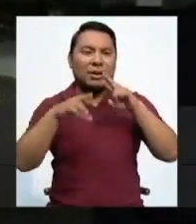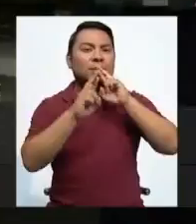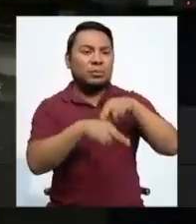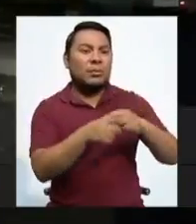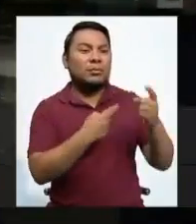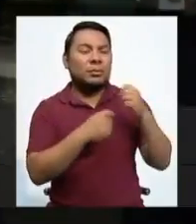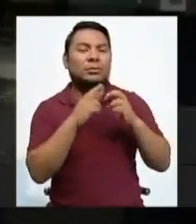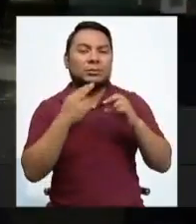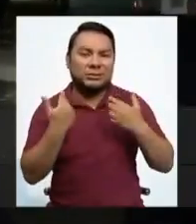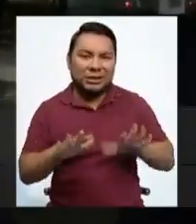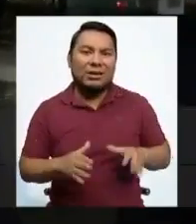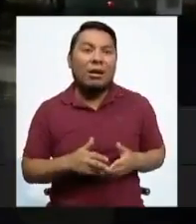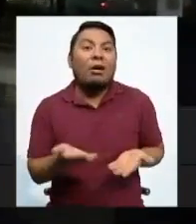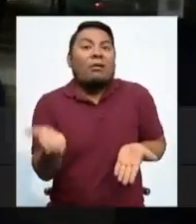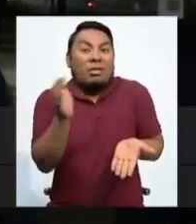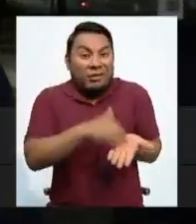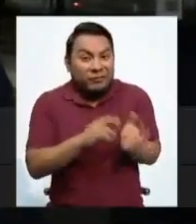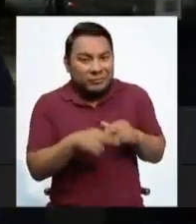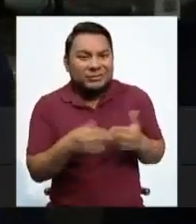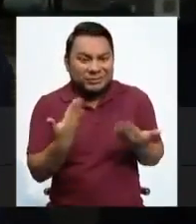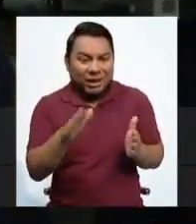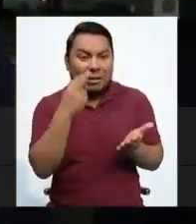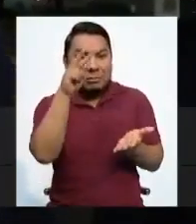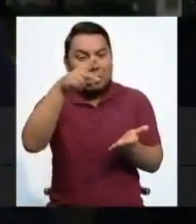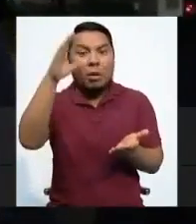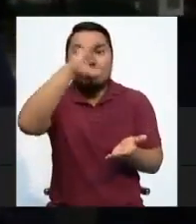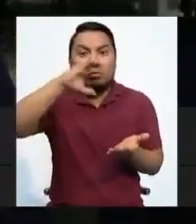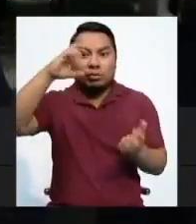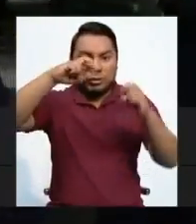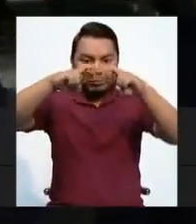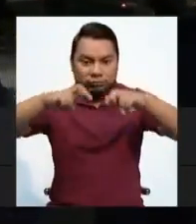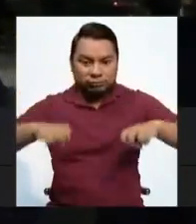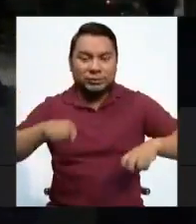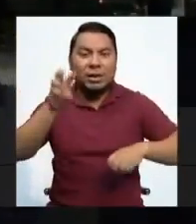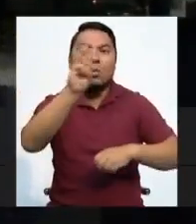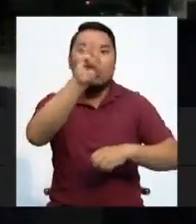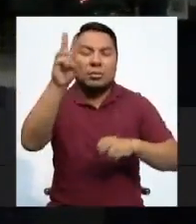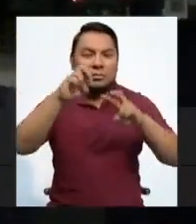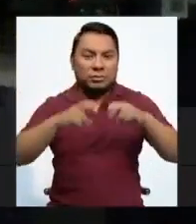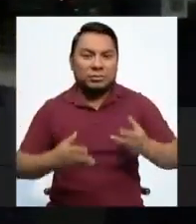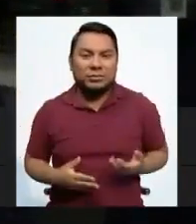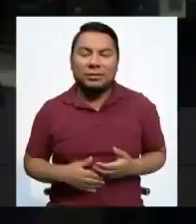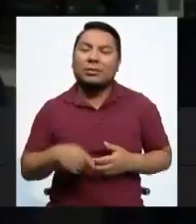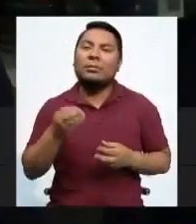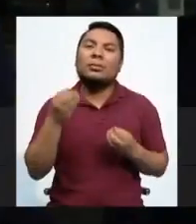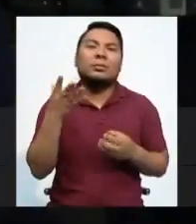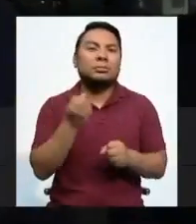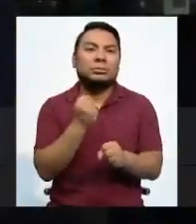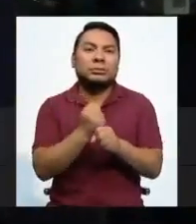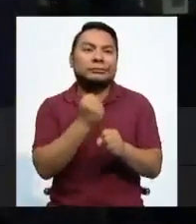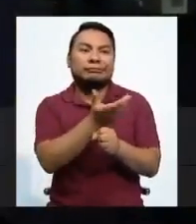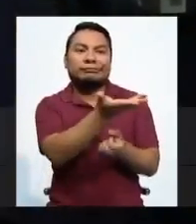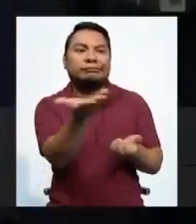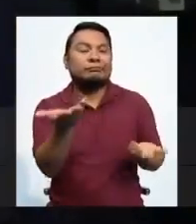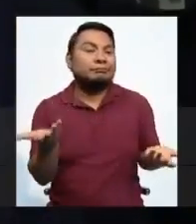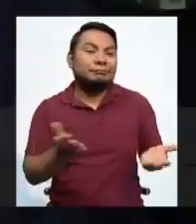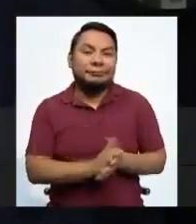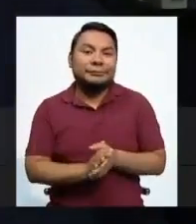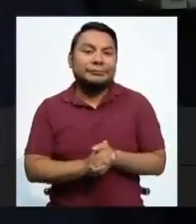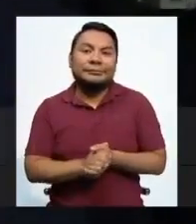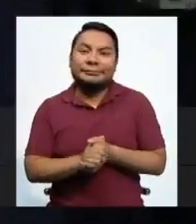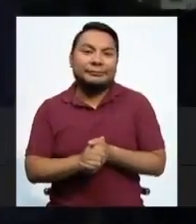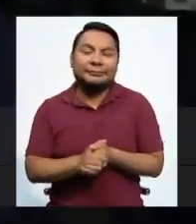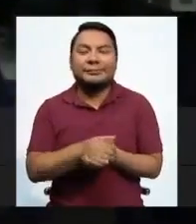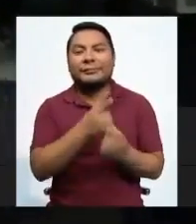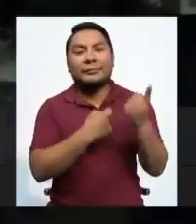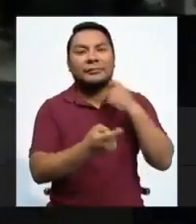lectura y listo, eso genera un poquito de trabajo a algunas personas, ¿no? Que no son muy adictas al